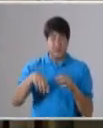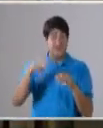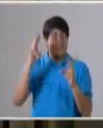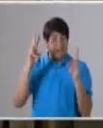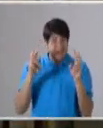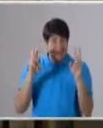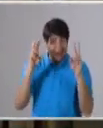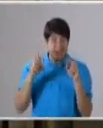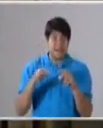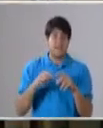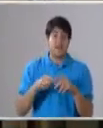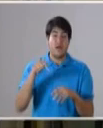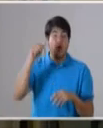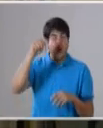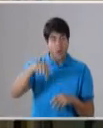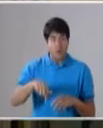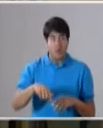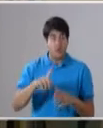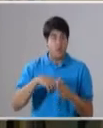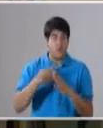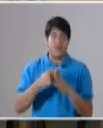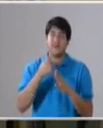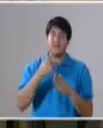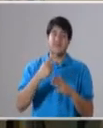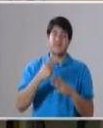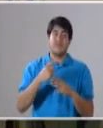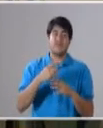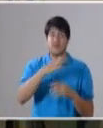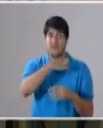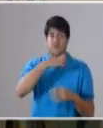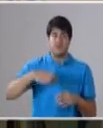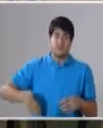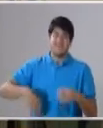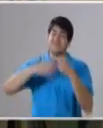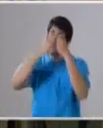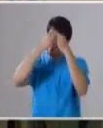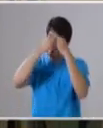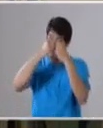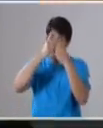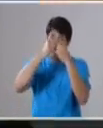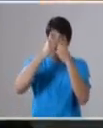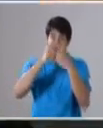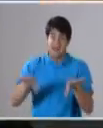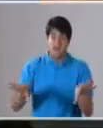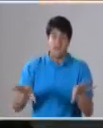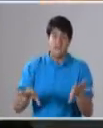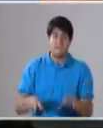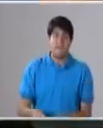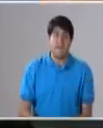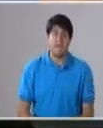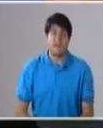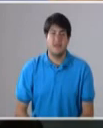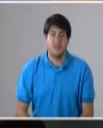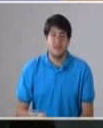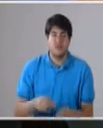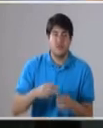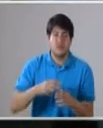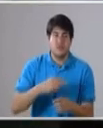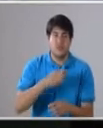cuando hablamos de que los nobles rompen, no sé si fue hoy o no, ya ni me acuerdo, pero que los